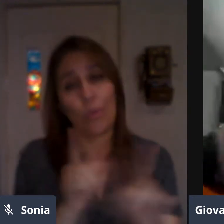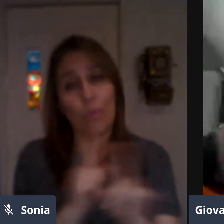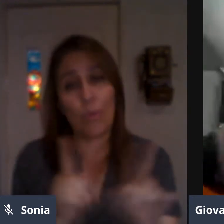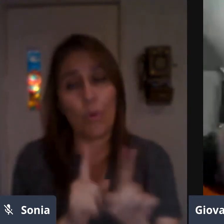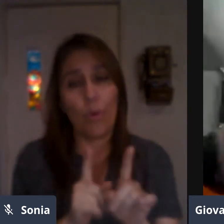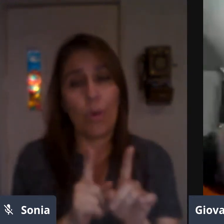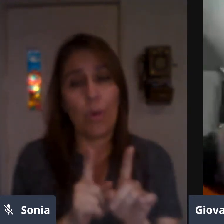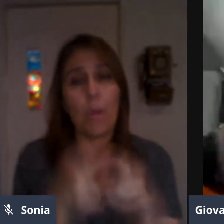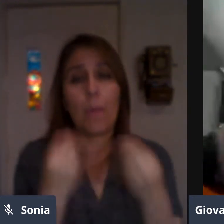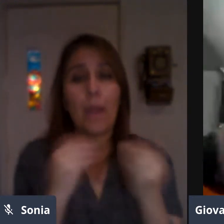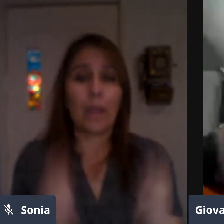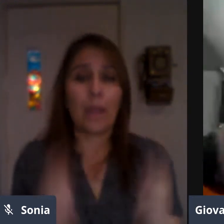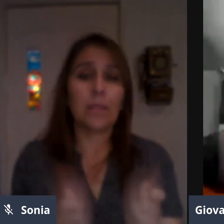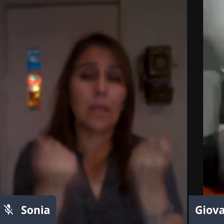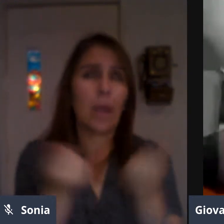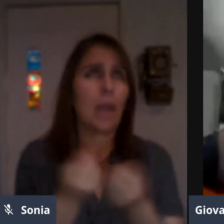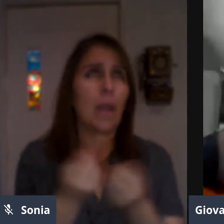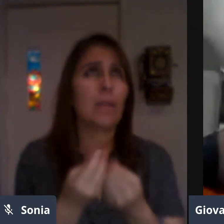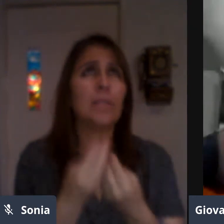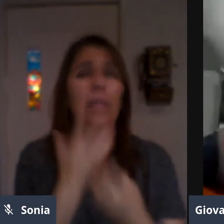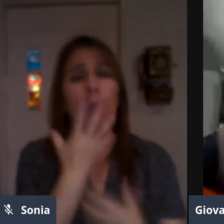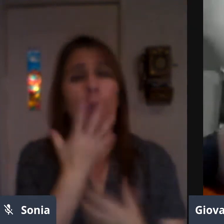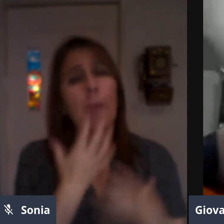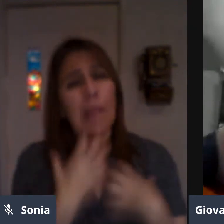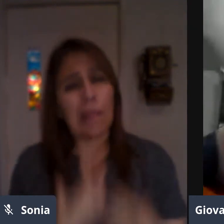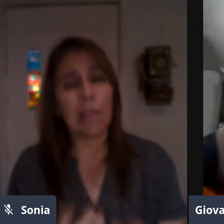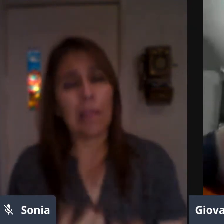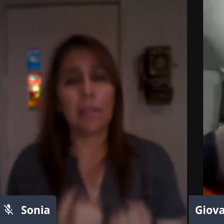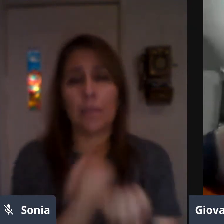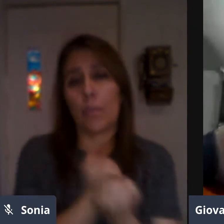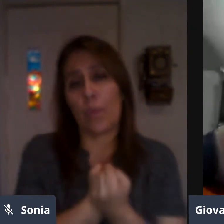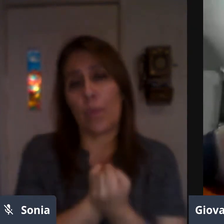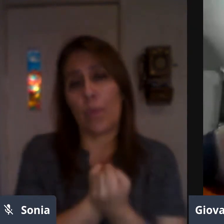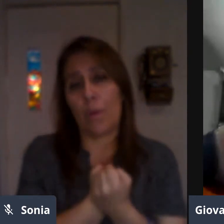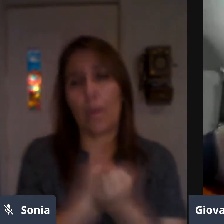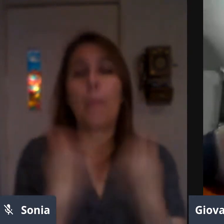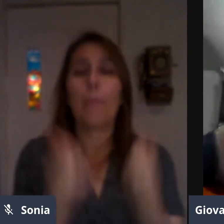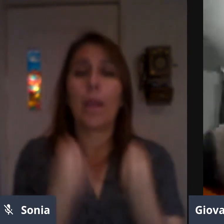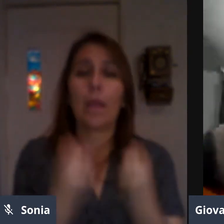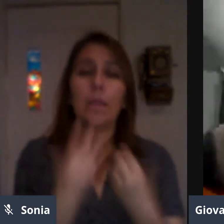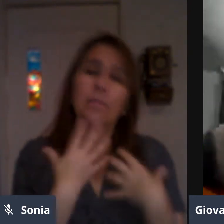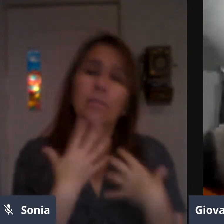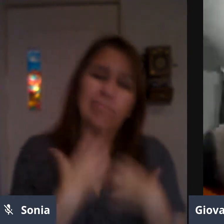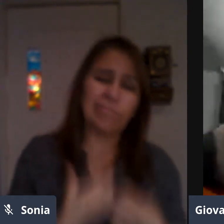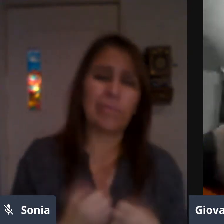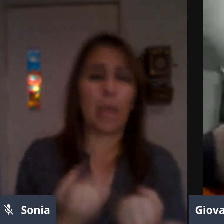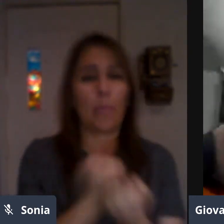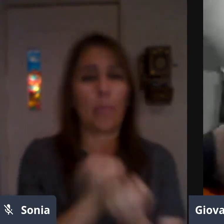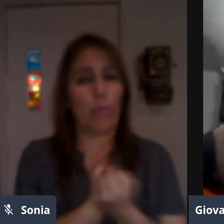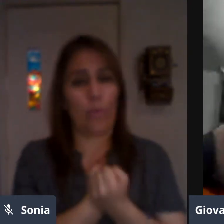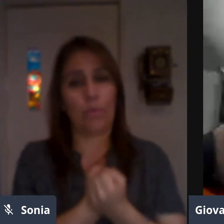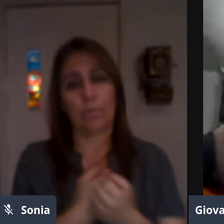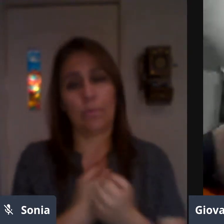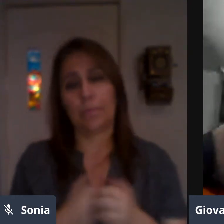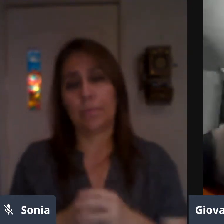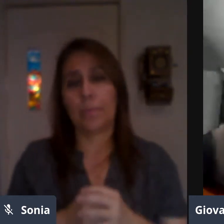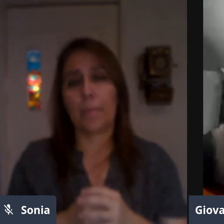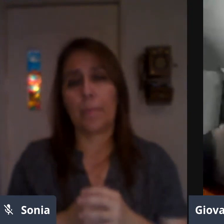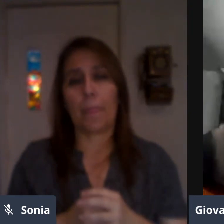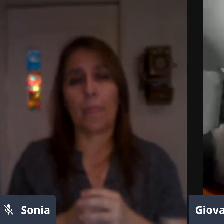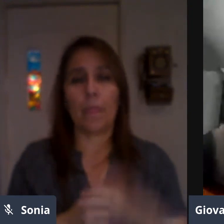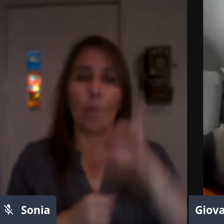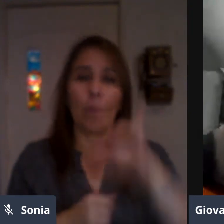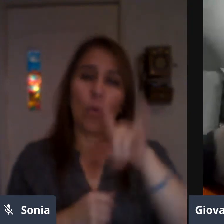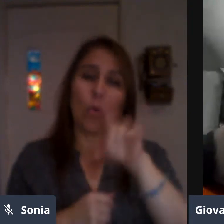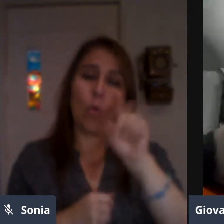de amor de dos predios para cortar escenas de amor y buena mar